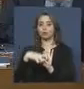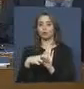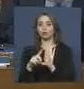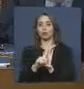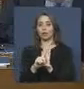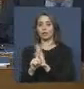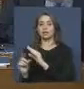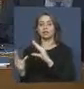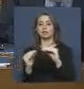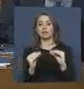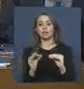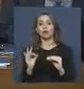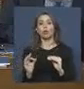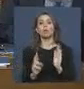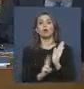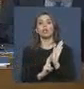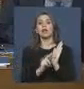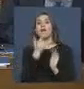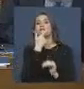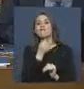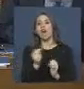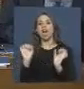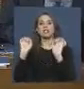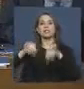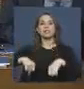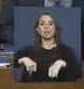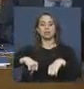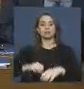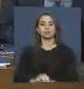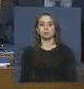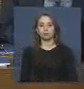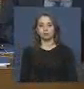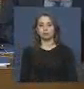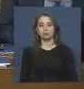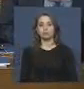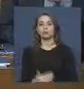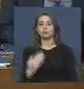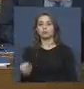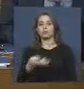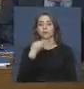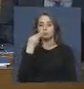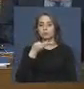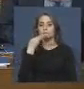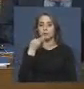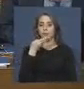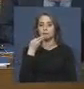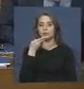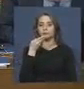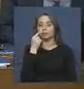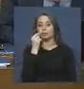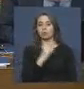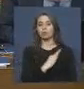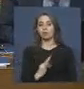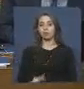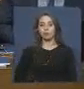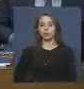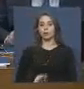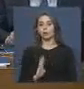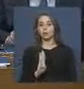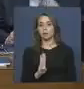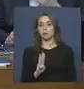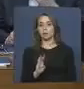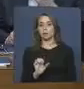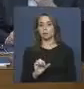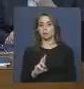Se tratará conforme a las reglas de la tabla de fácil despacho. Se ofrece por lo tanto la palabra al diputado Bernardo